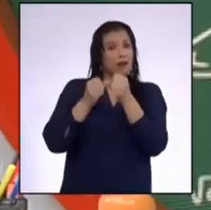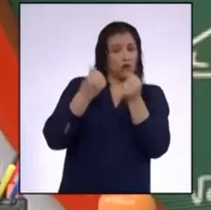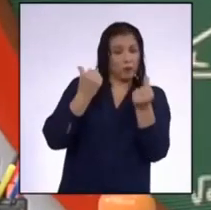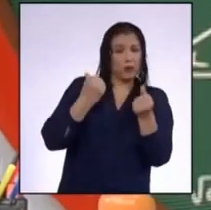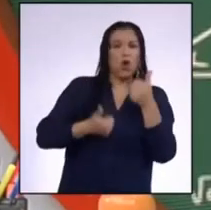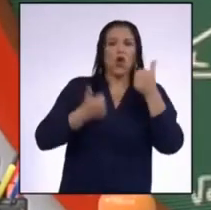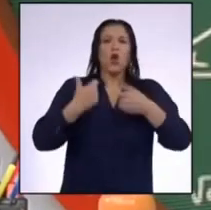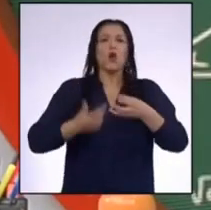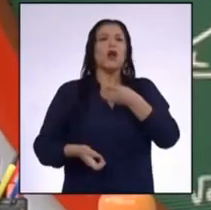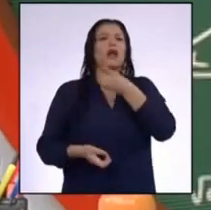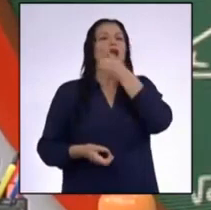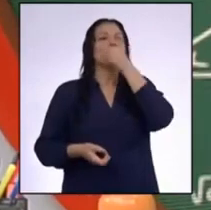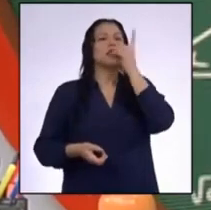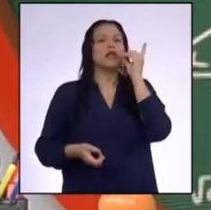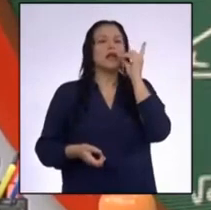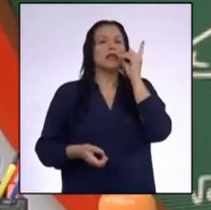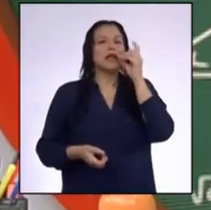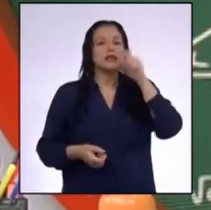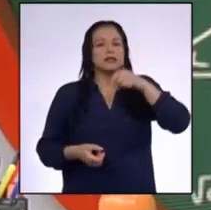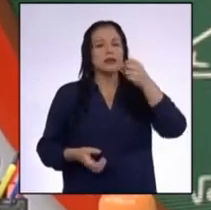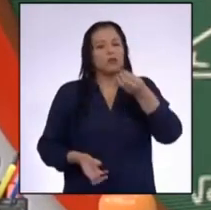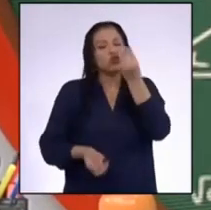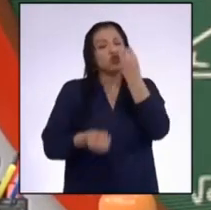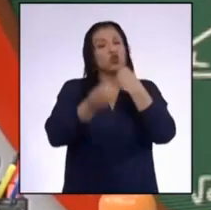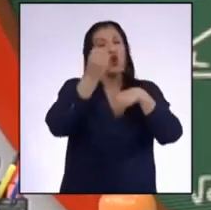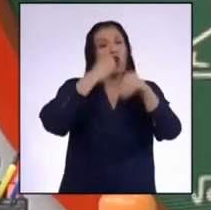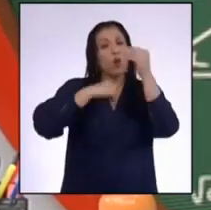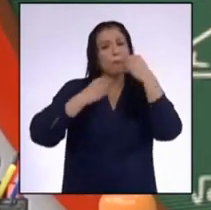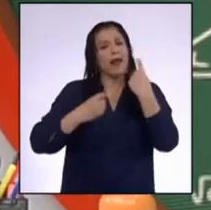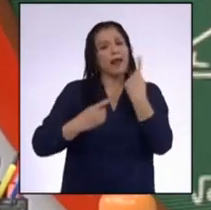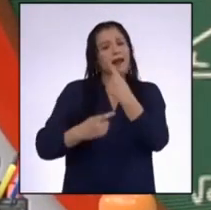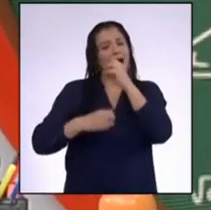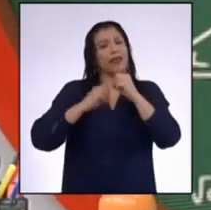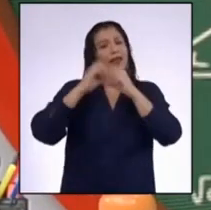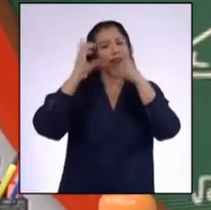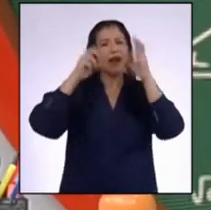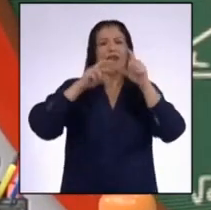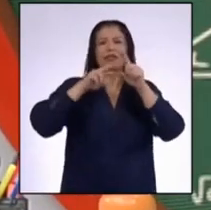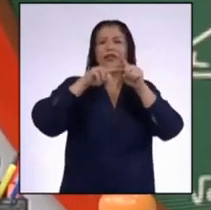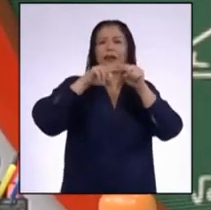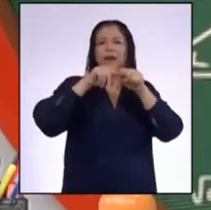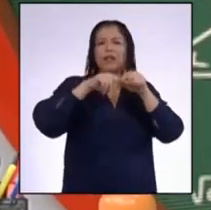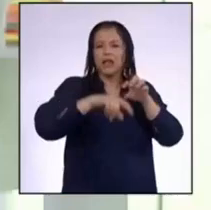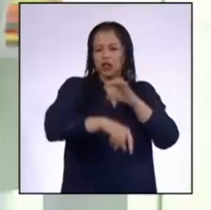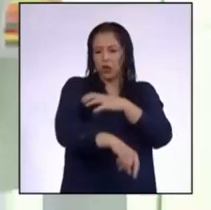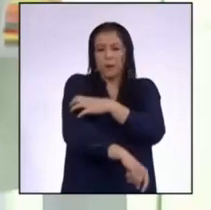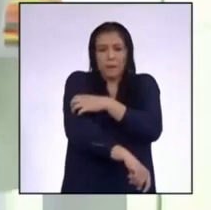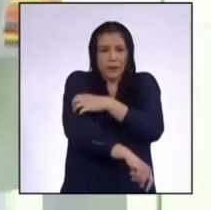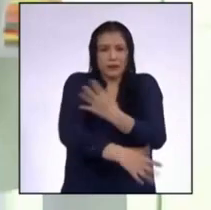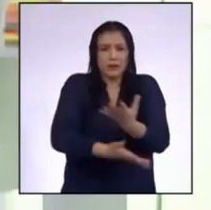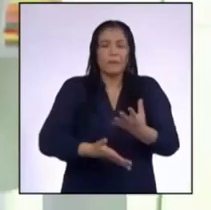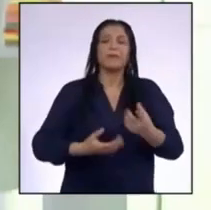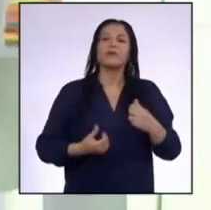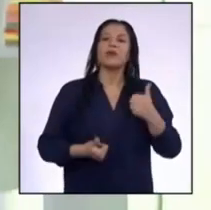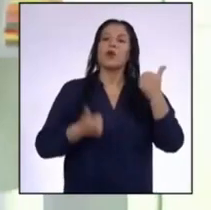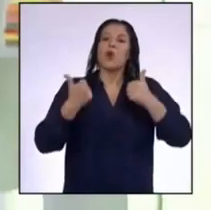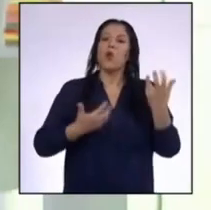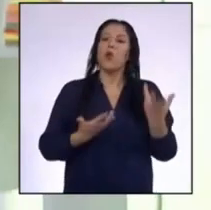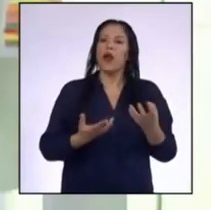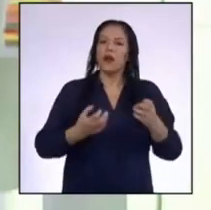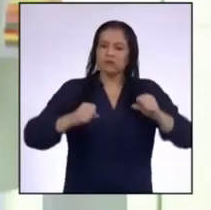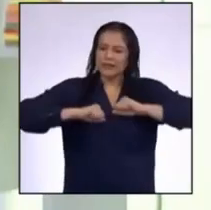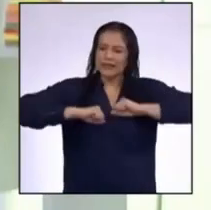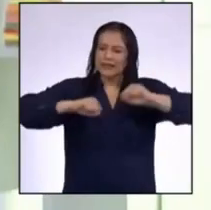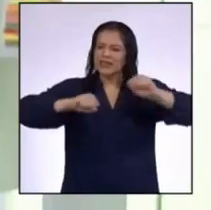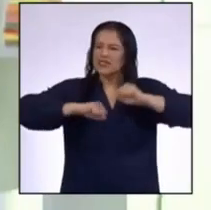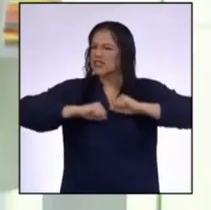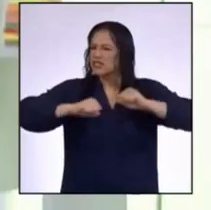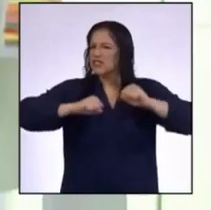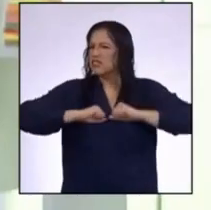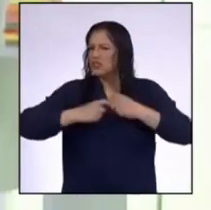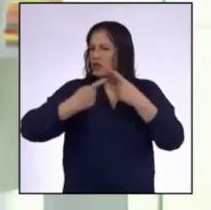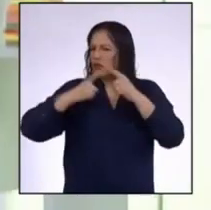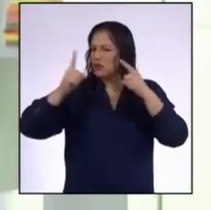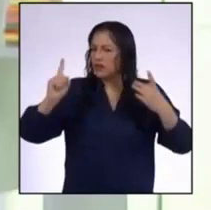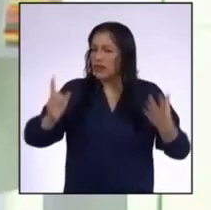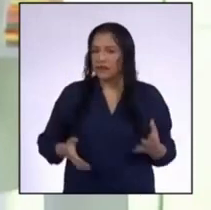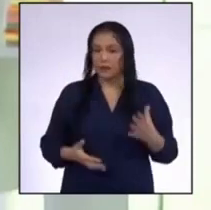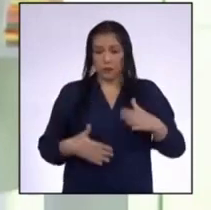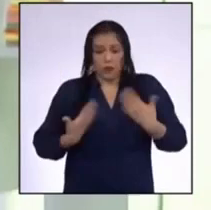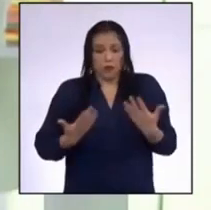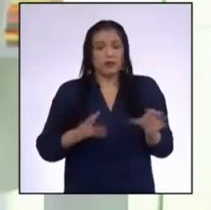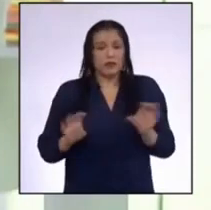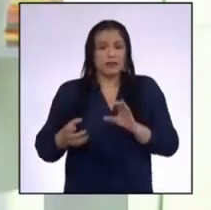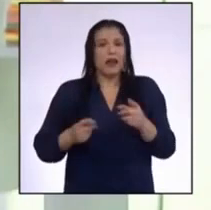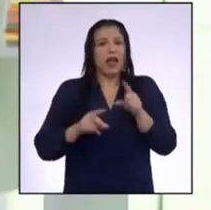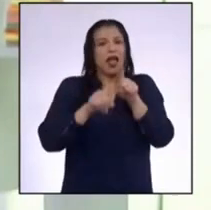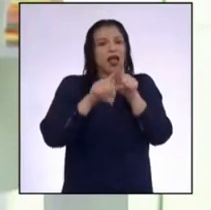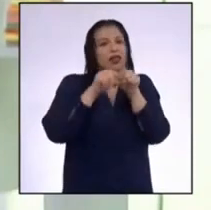dieta nutritiva debemos consumir a diario de acuerdo a nuestro índice de masa corporal? ¿Qué rutina de actividades físicas debemos realizar